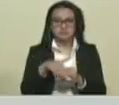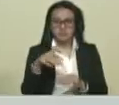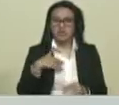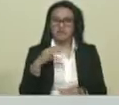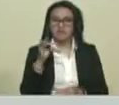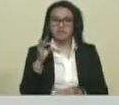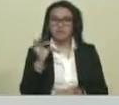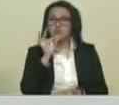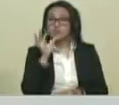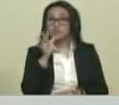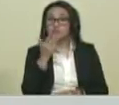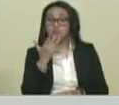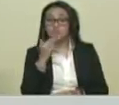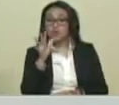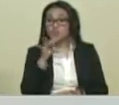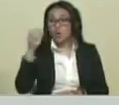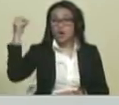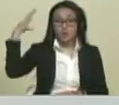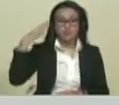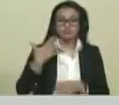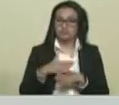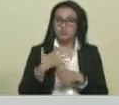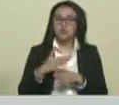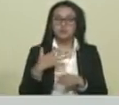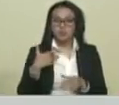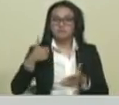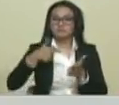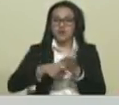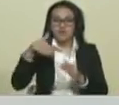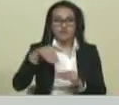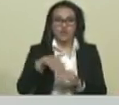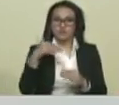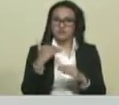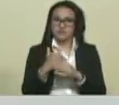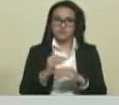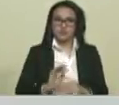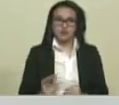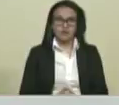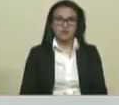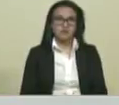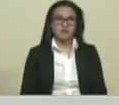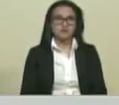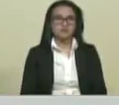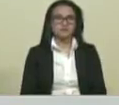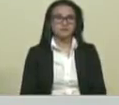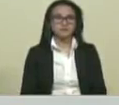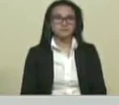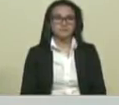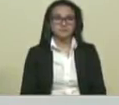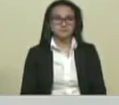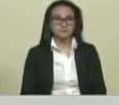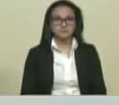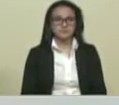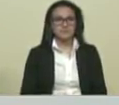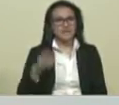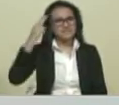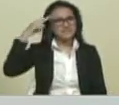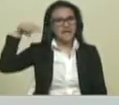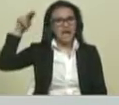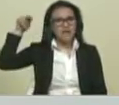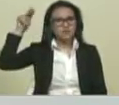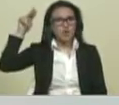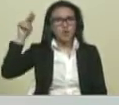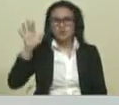aun cuando no haya luz en el centro de votación. No tengo el detalle en San Antonio de los Altos, no